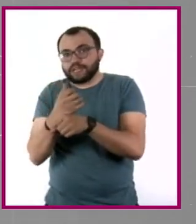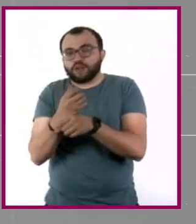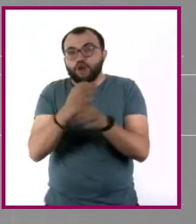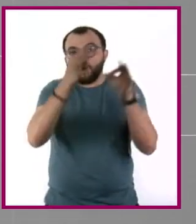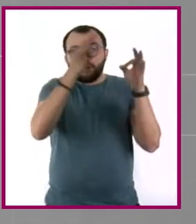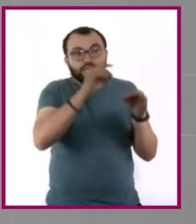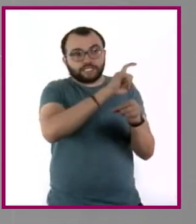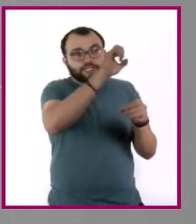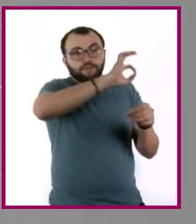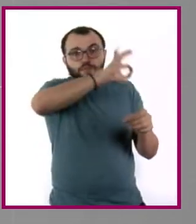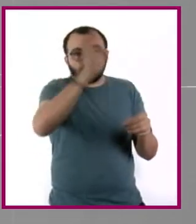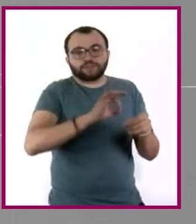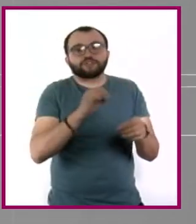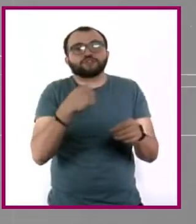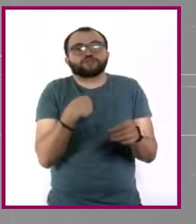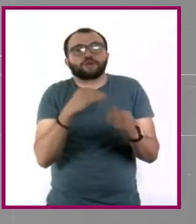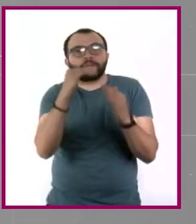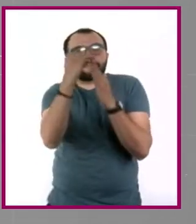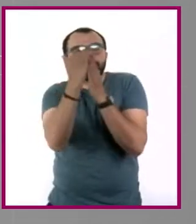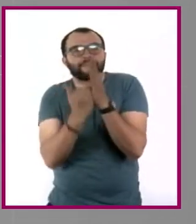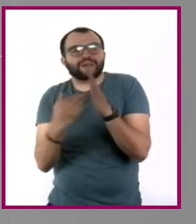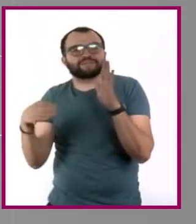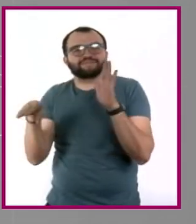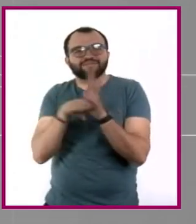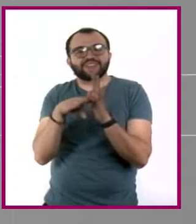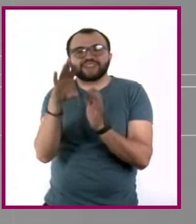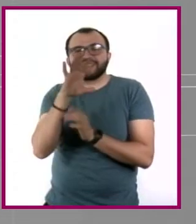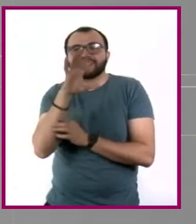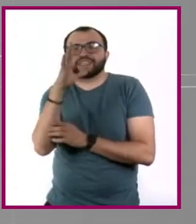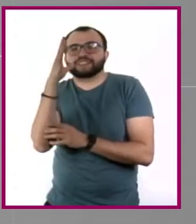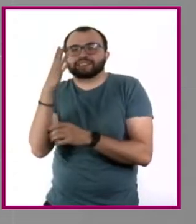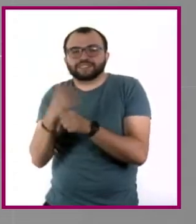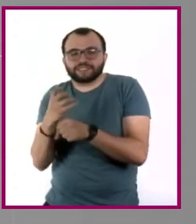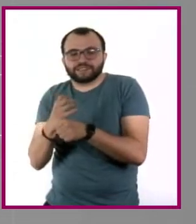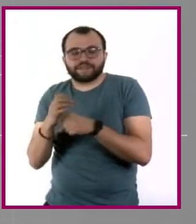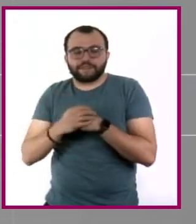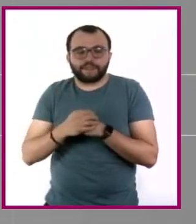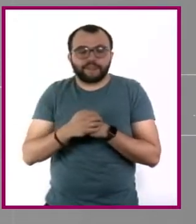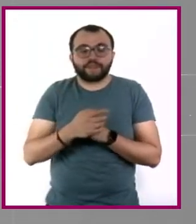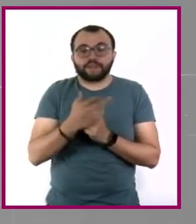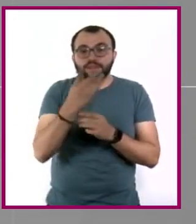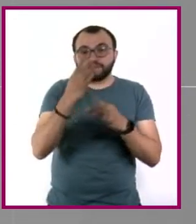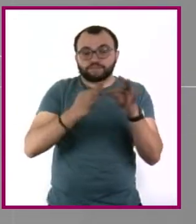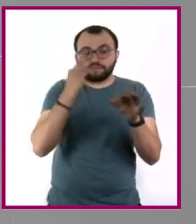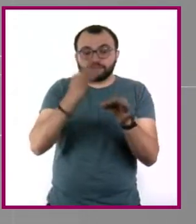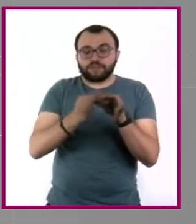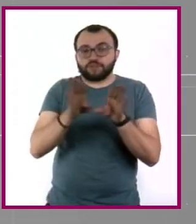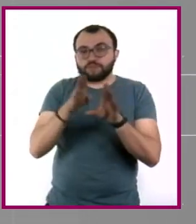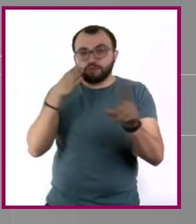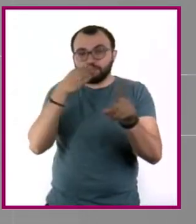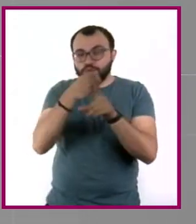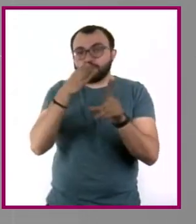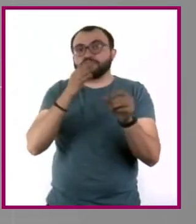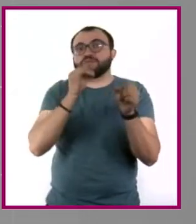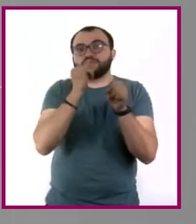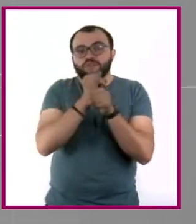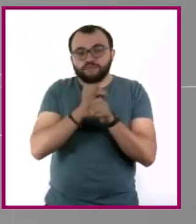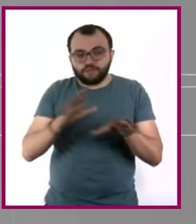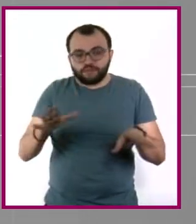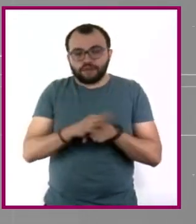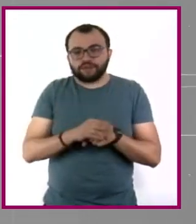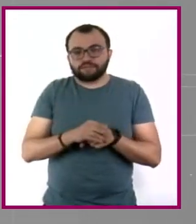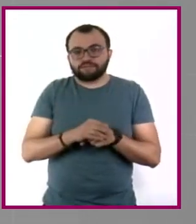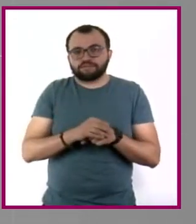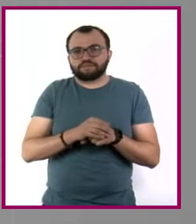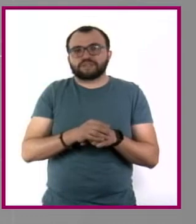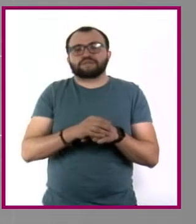original. Esta información abreviada se caracteriza por ser fácil de comprender. Y cumple el objetivo de informar. A grandes rasgos, la